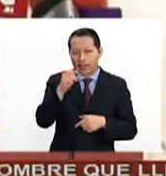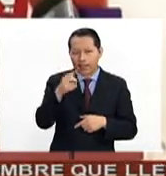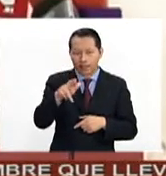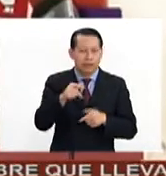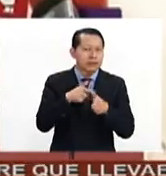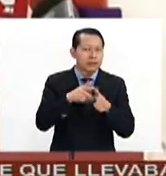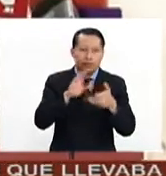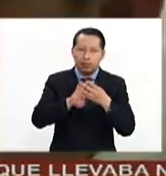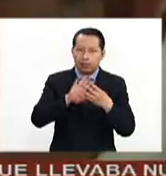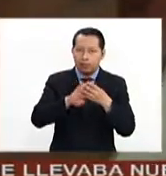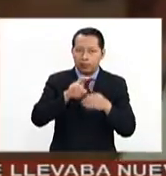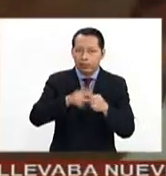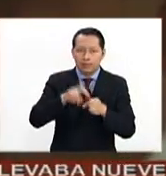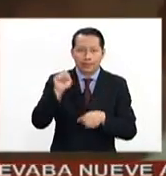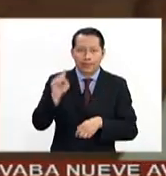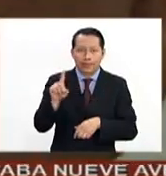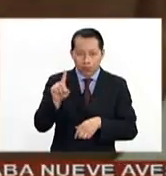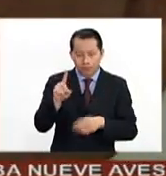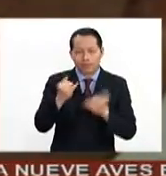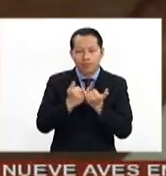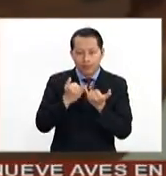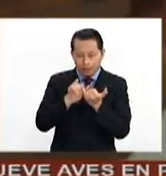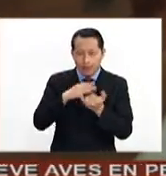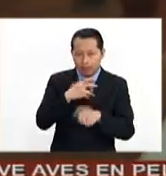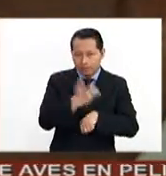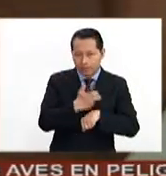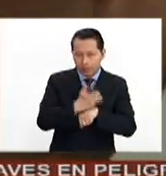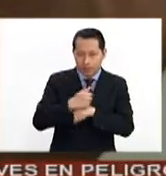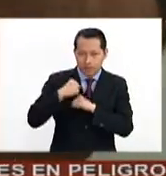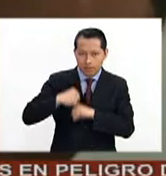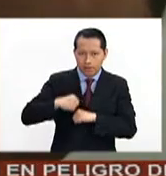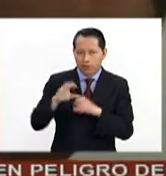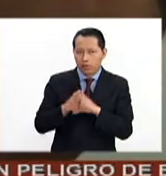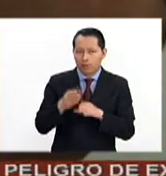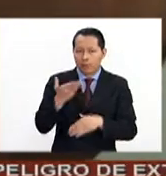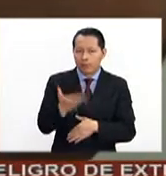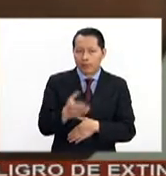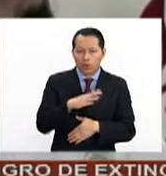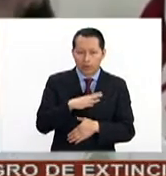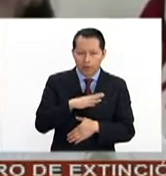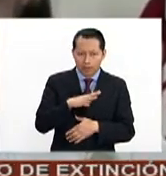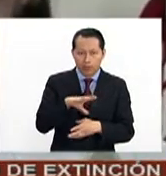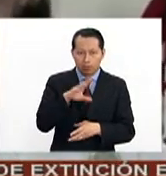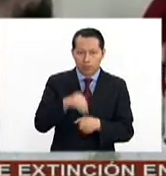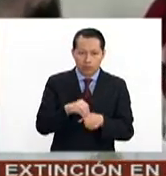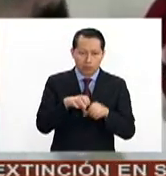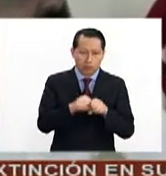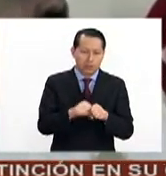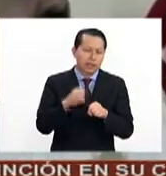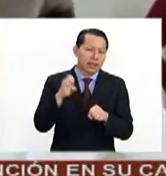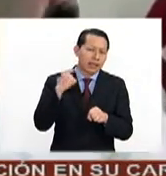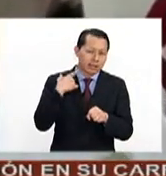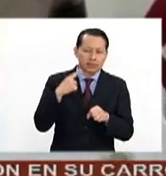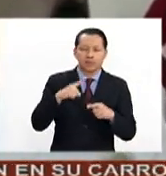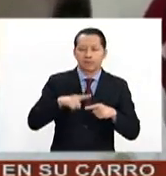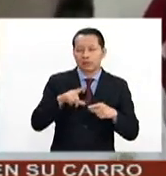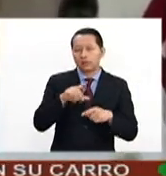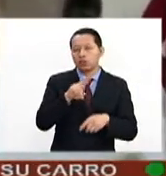permanecer detenido allá en San Diego. Mientras tanto, autoridades estadounidenses solicitaron asegurar bienes o recursos del exfiscal